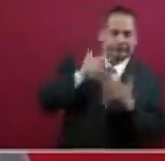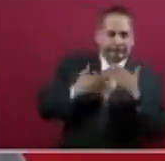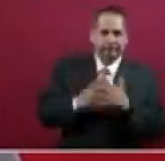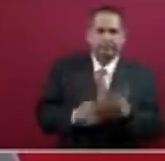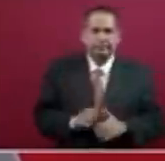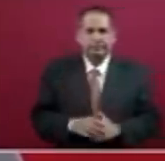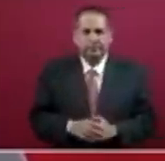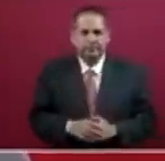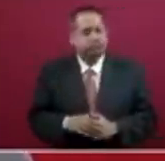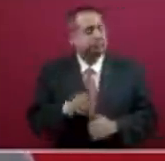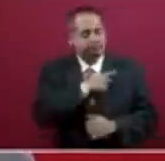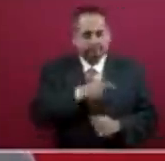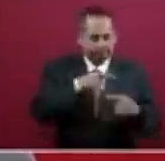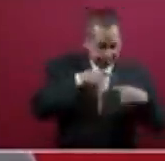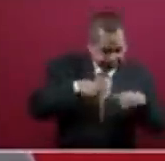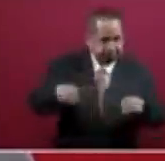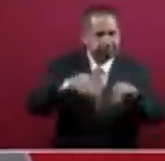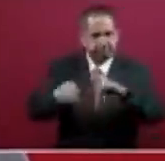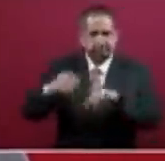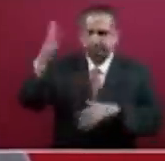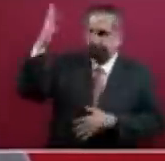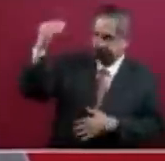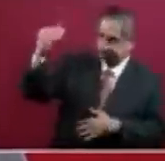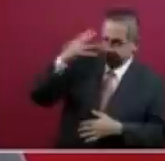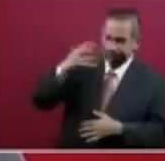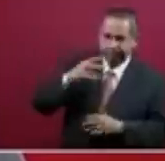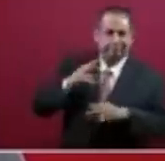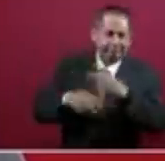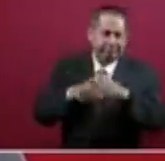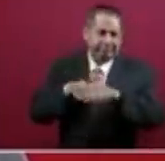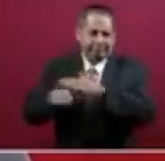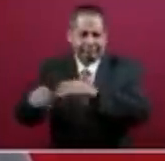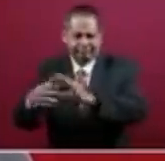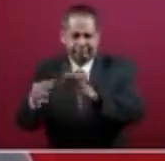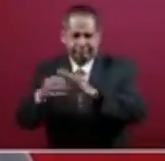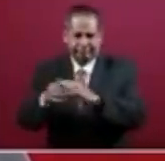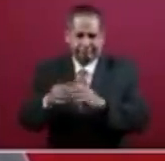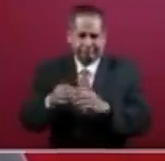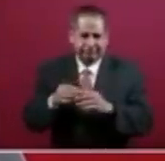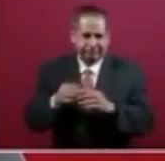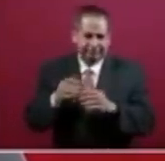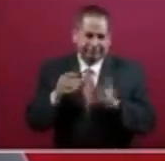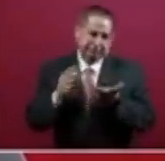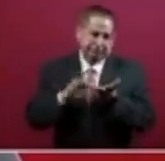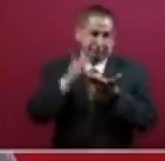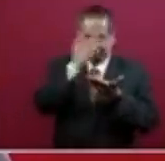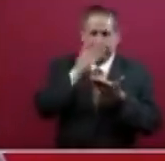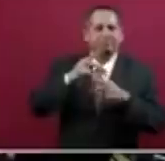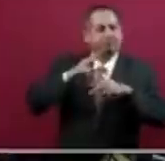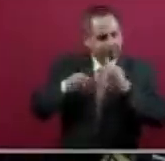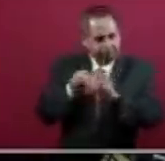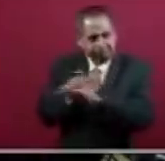tiene que dar el sol, digo, con protección solar.